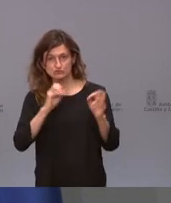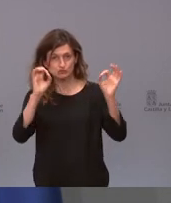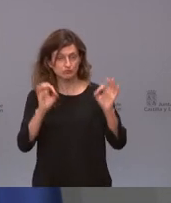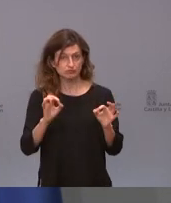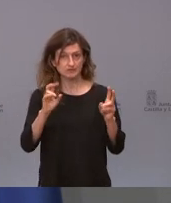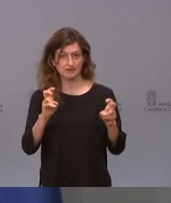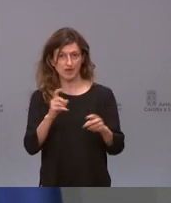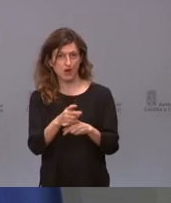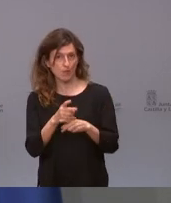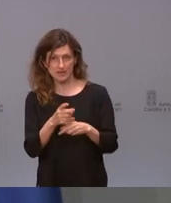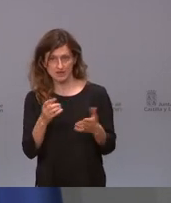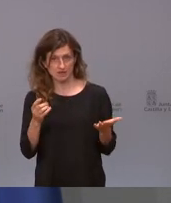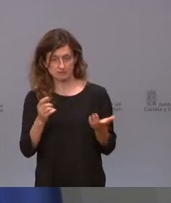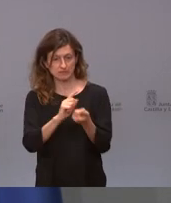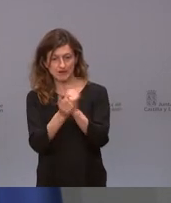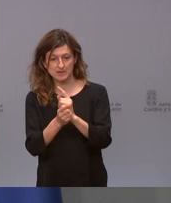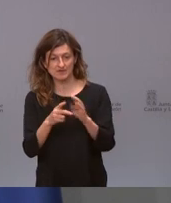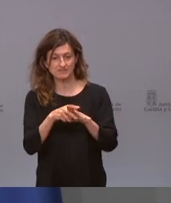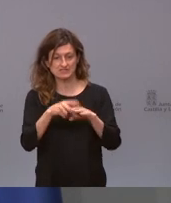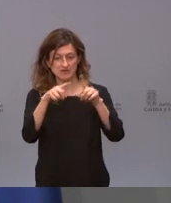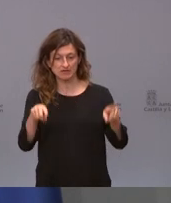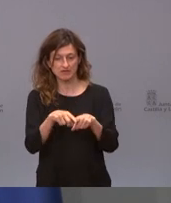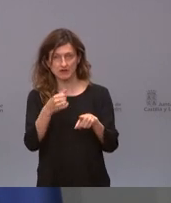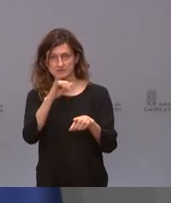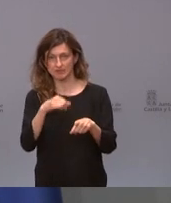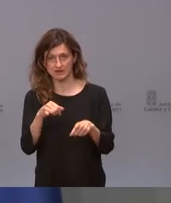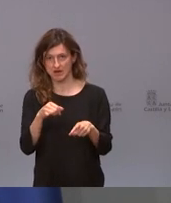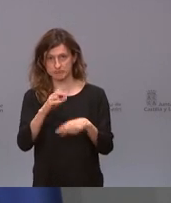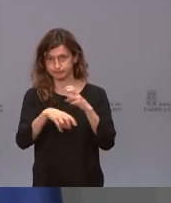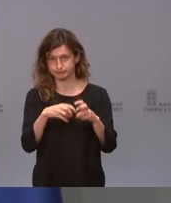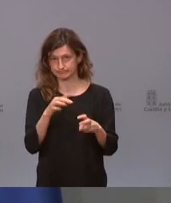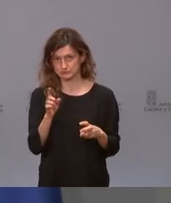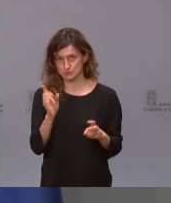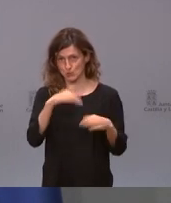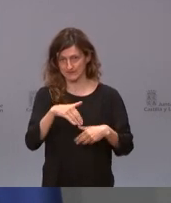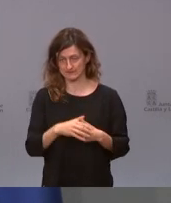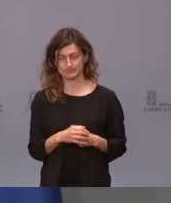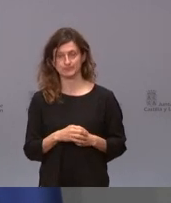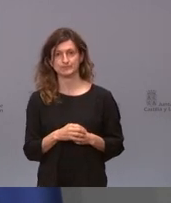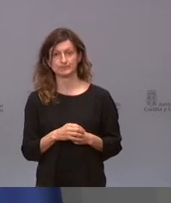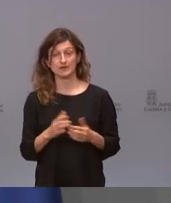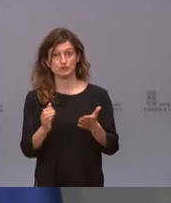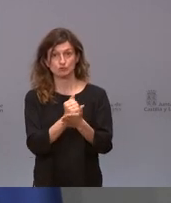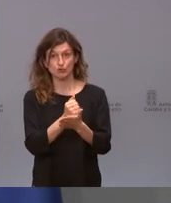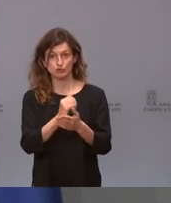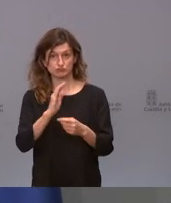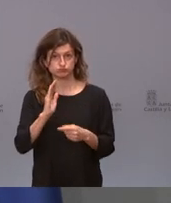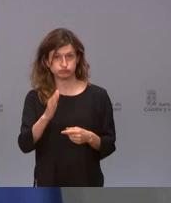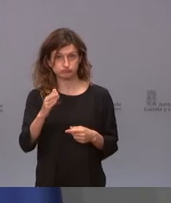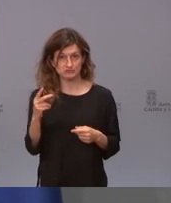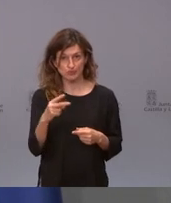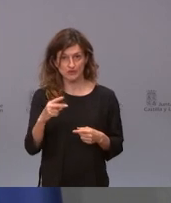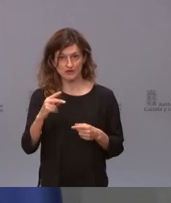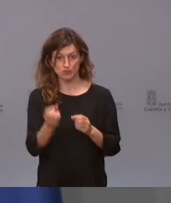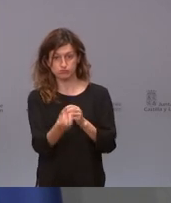obligue de alguna manera a cambiar la ficha técnica de astrazéneca es decir que todos los efectos secundarios que hayan podido